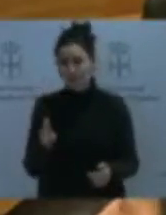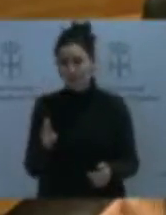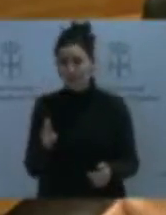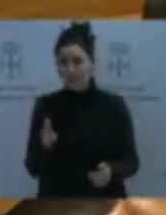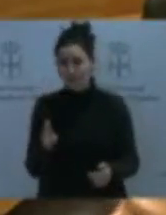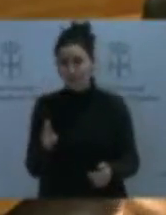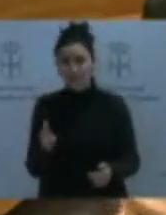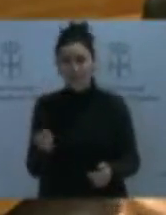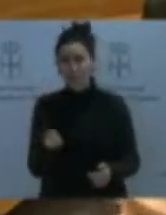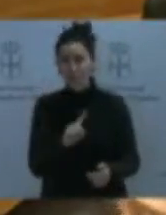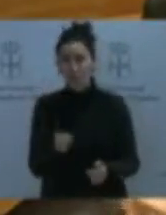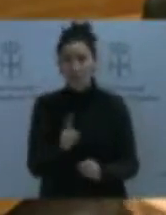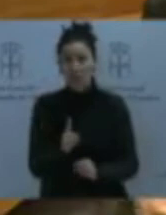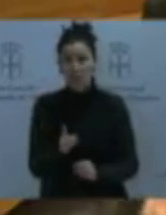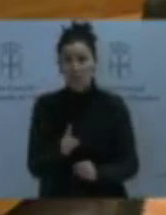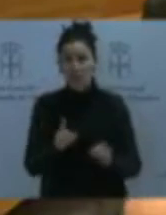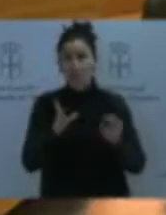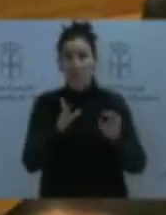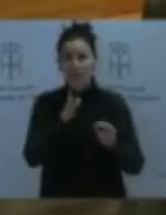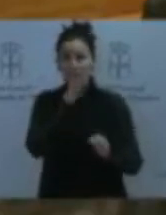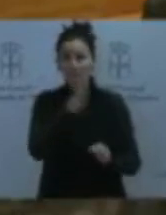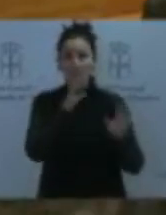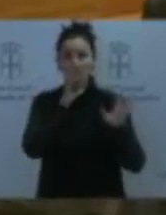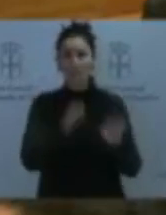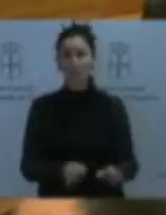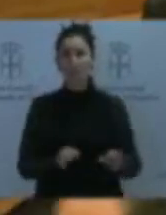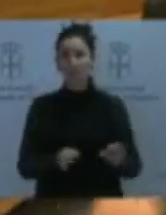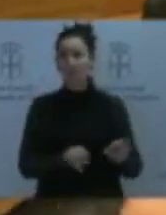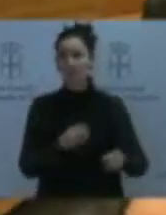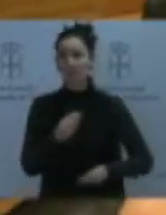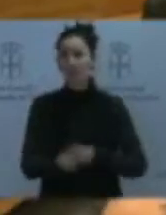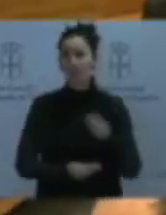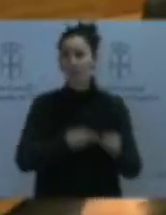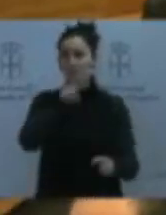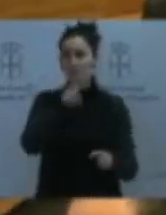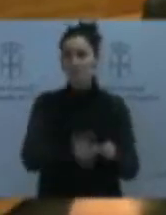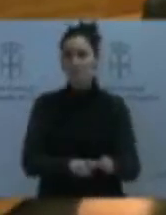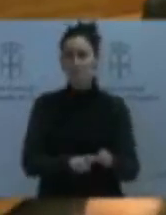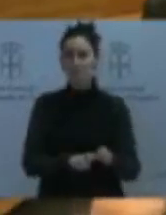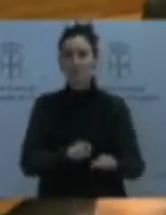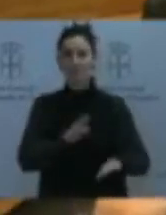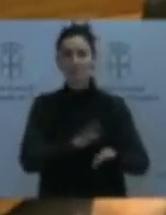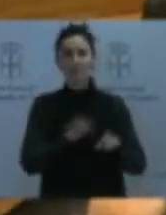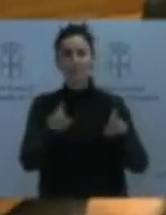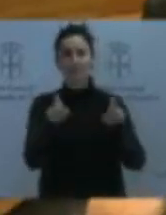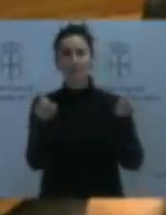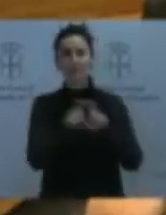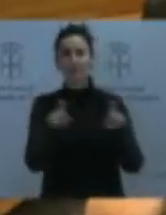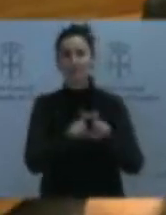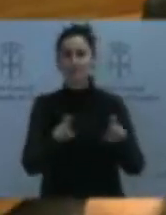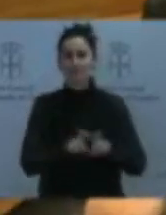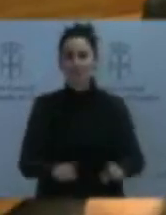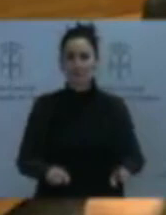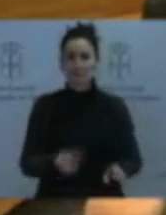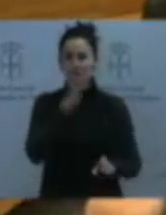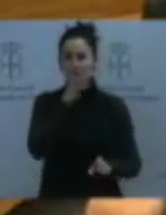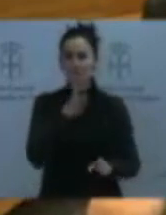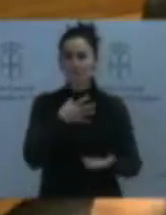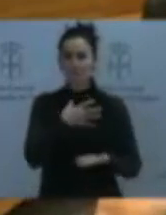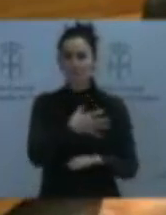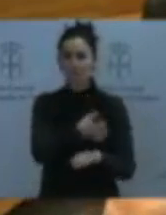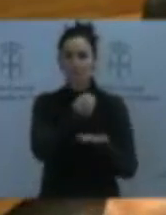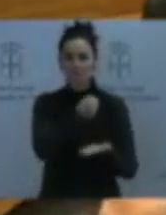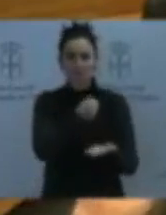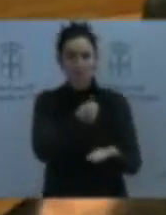hacer esas participaciones en empresas que cotizan en bolsa como esto y, desde luego, yo no considero que la